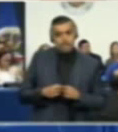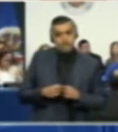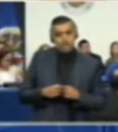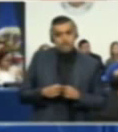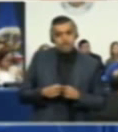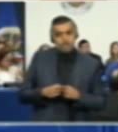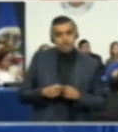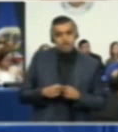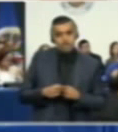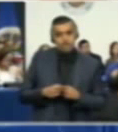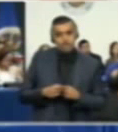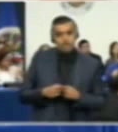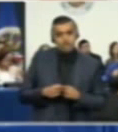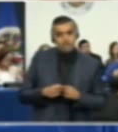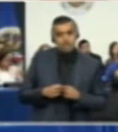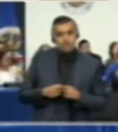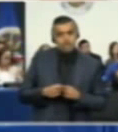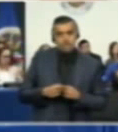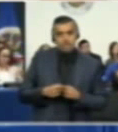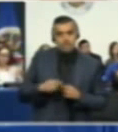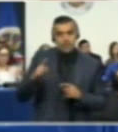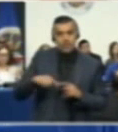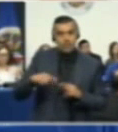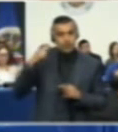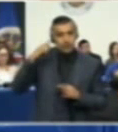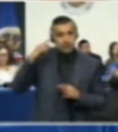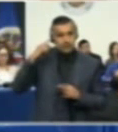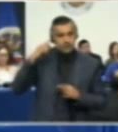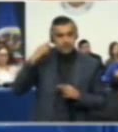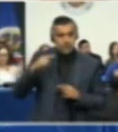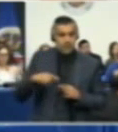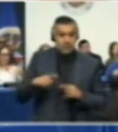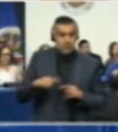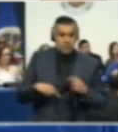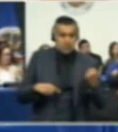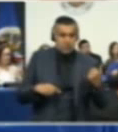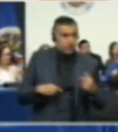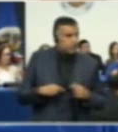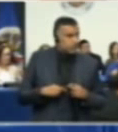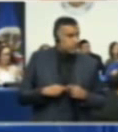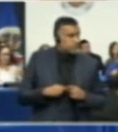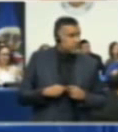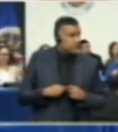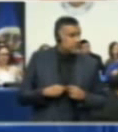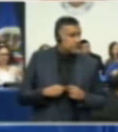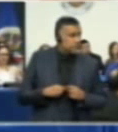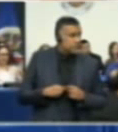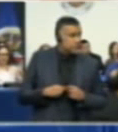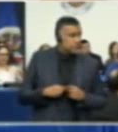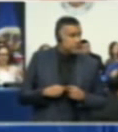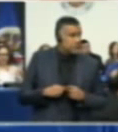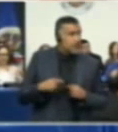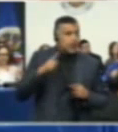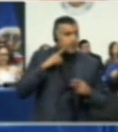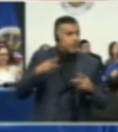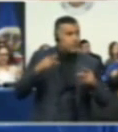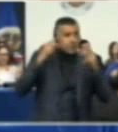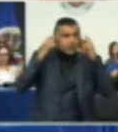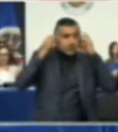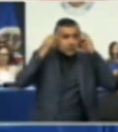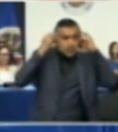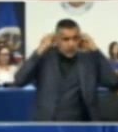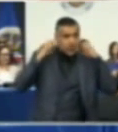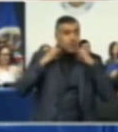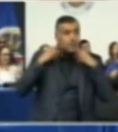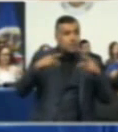Y también permitir a la designación de un curador principal, curadores sustitutos, que permitan que